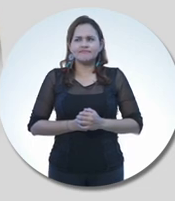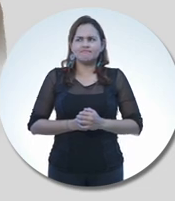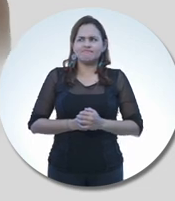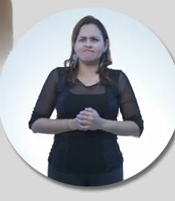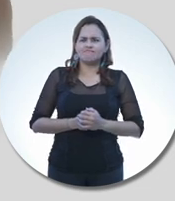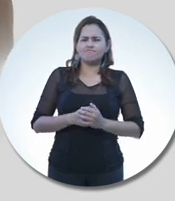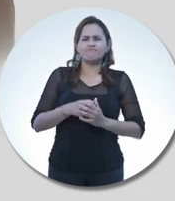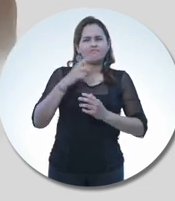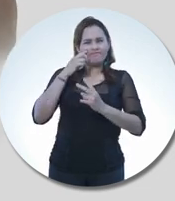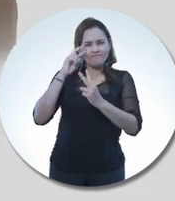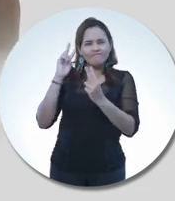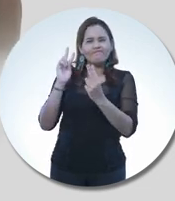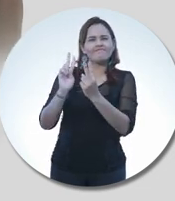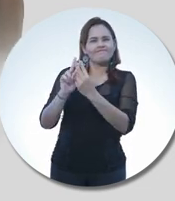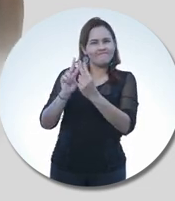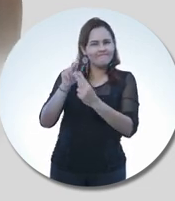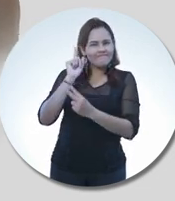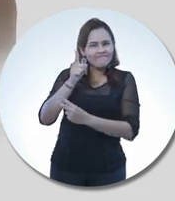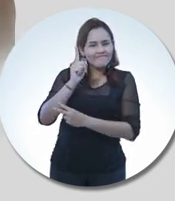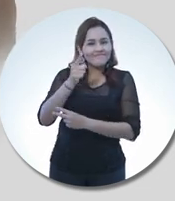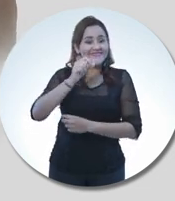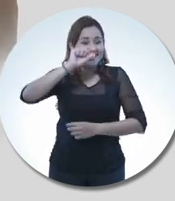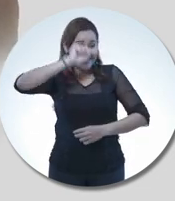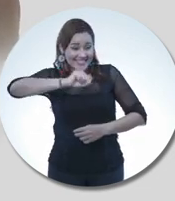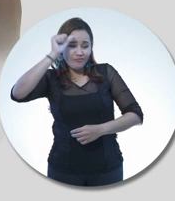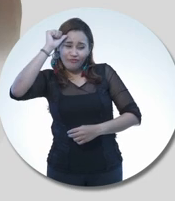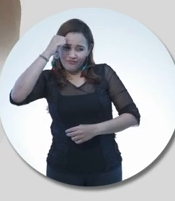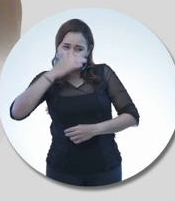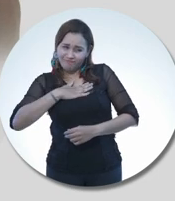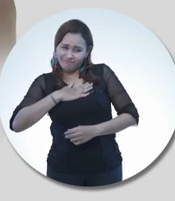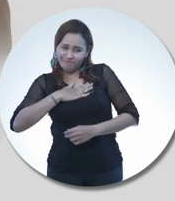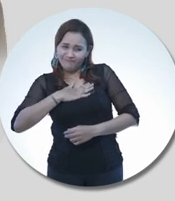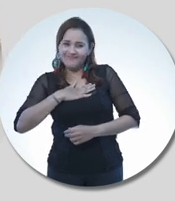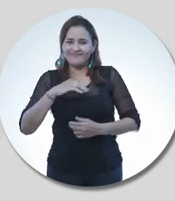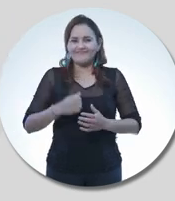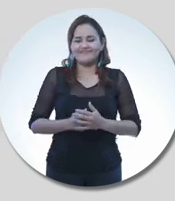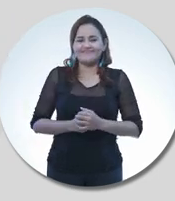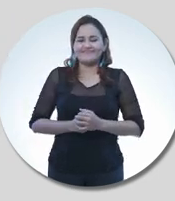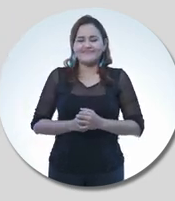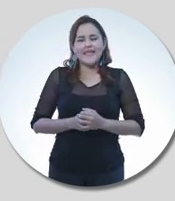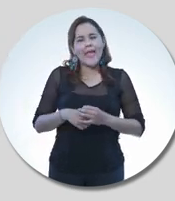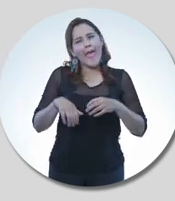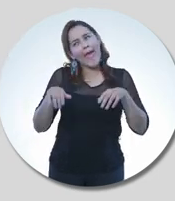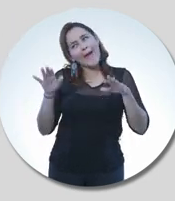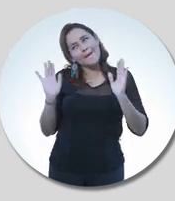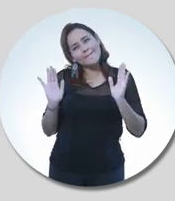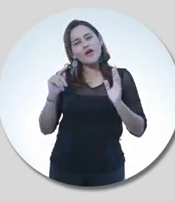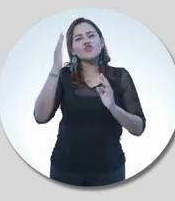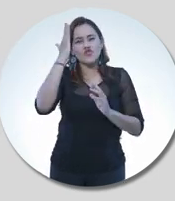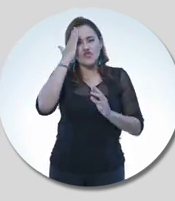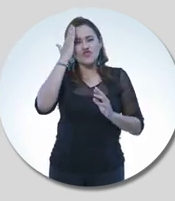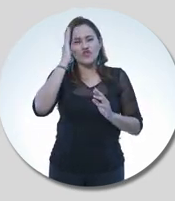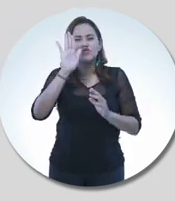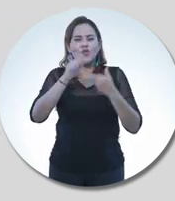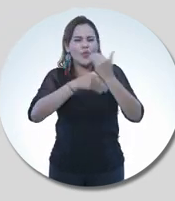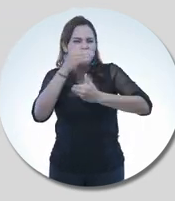yo te conozco sí pero te acuerdas de mí cierto pues desde que atrás